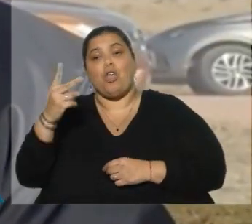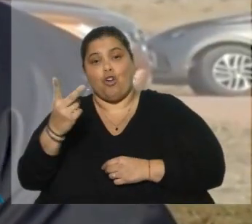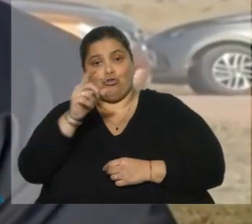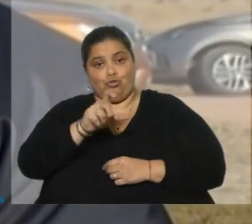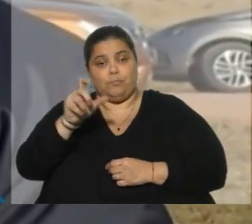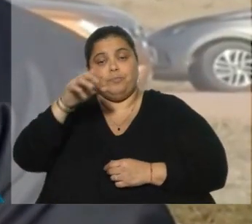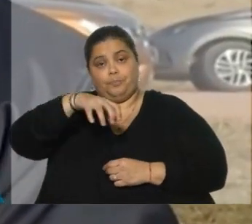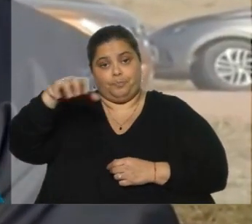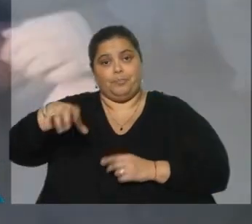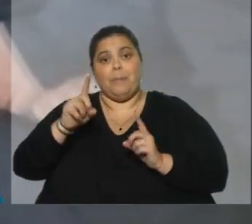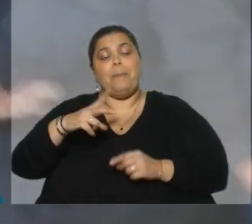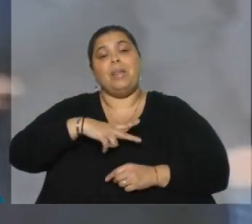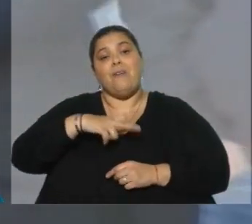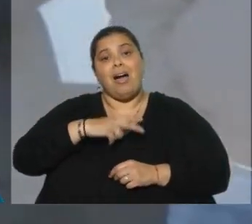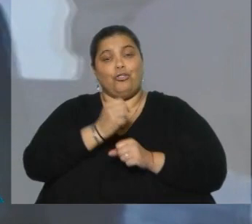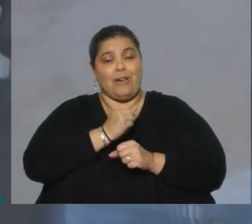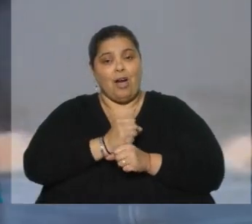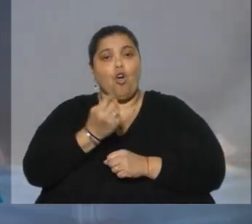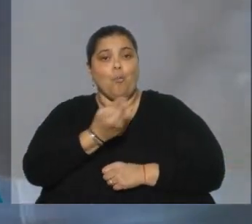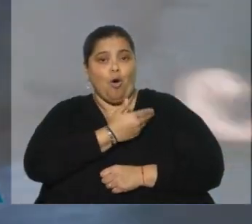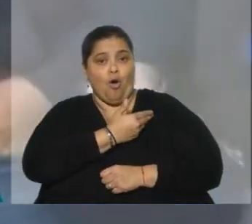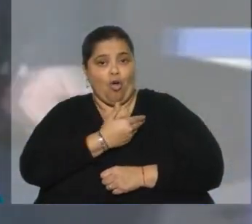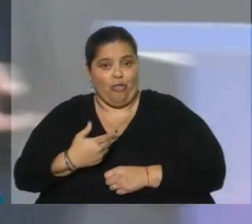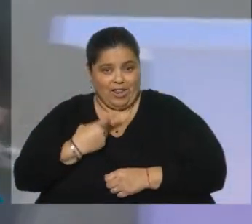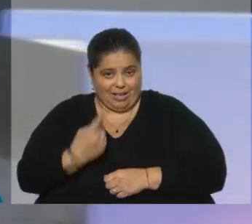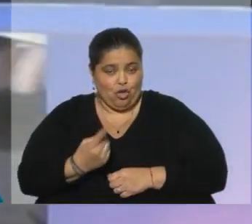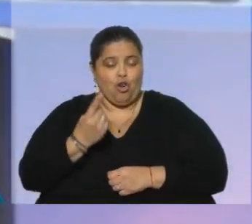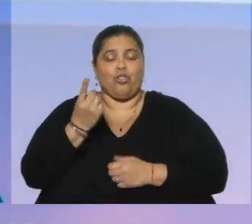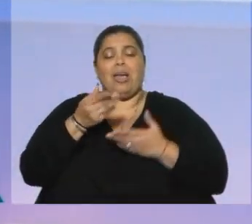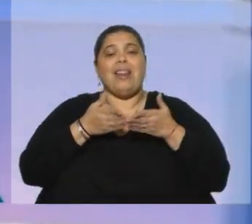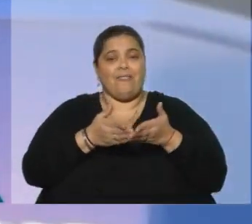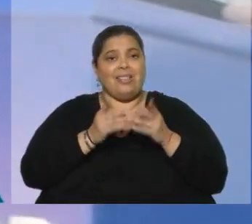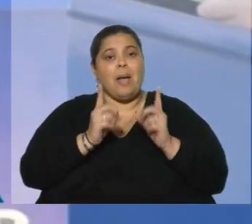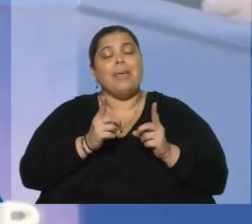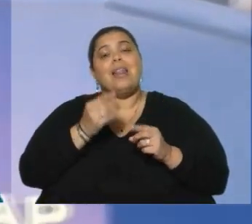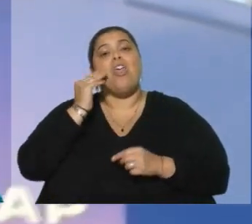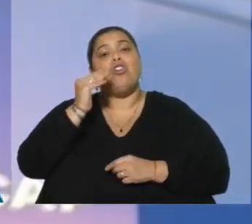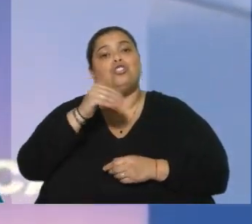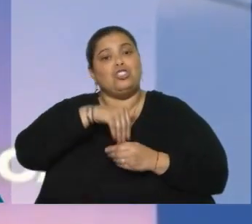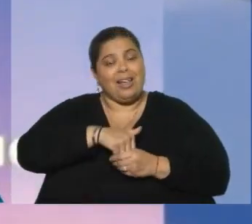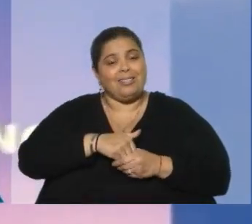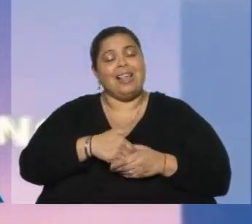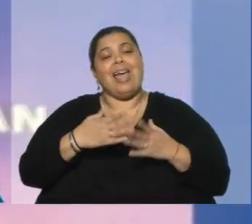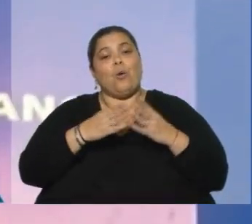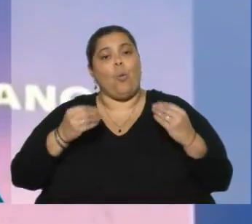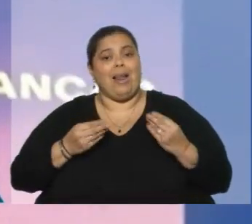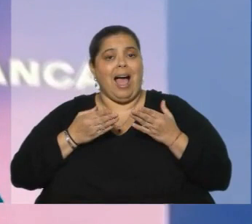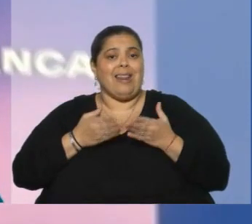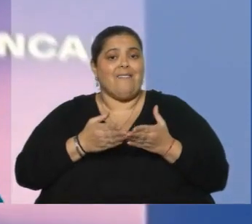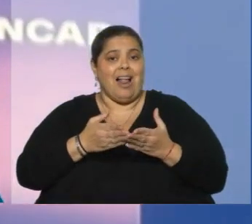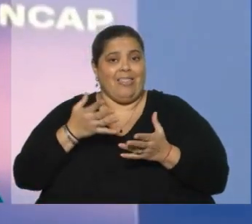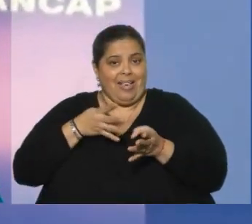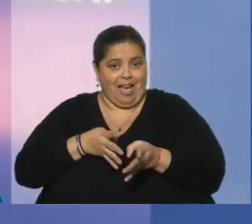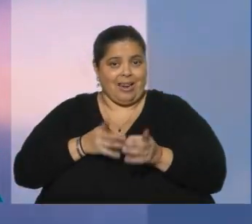privado, se desempeñó como director de una compañía naviera y fue docente en la Escuela Naval de Guerra. Alejandro Stepanisic nació y creció en